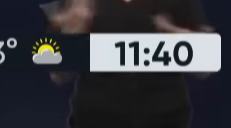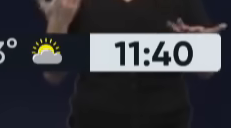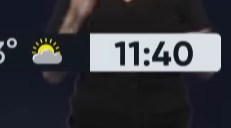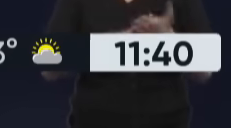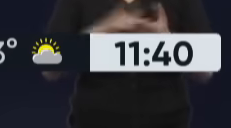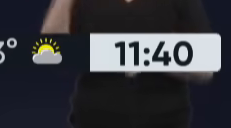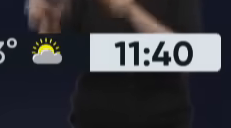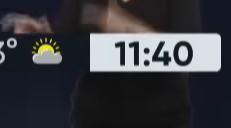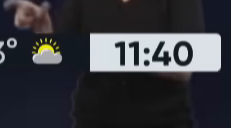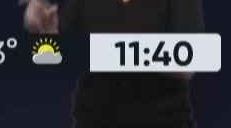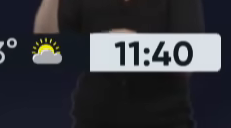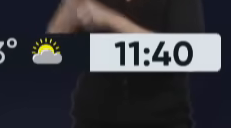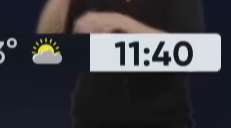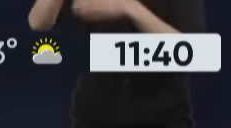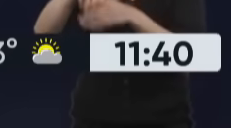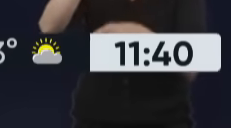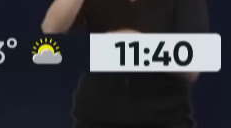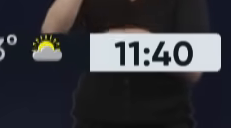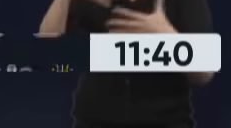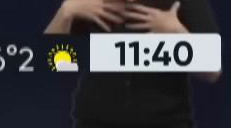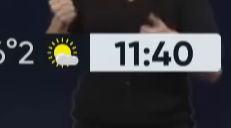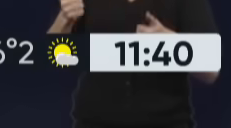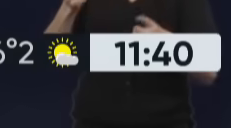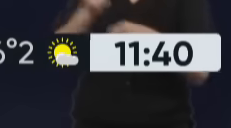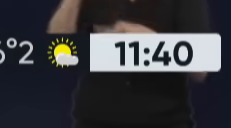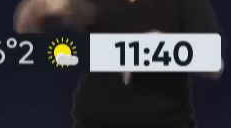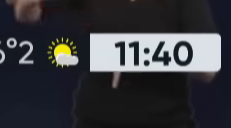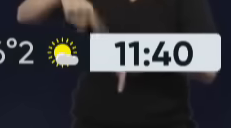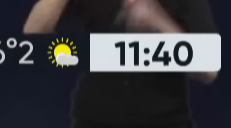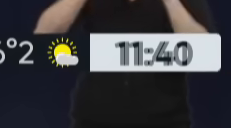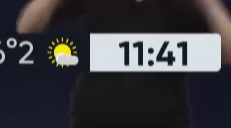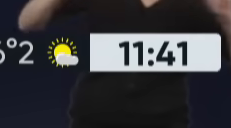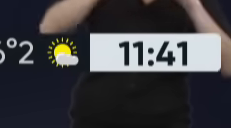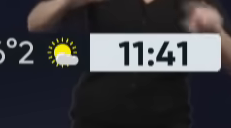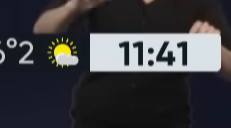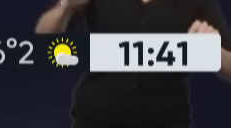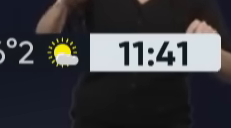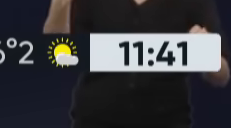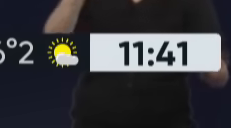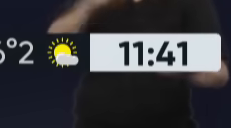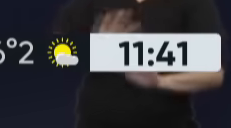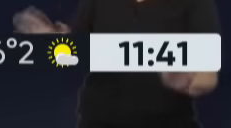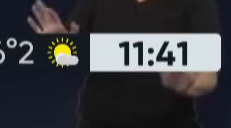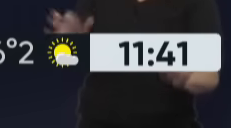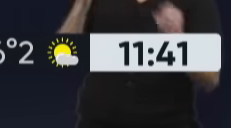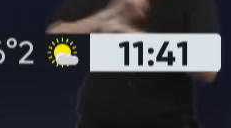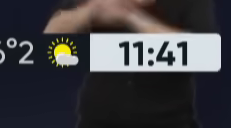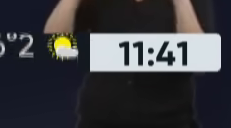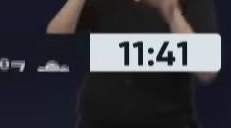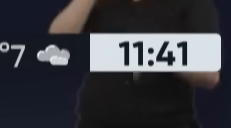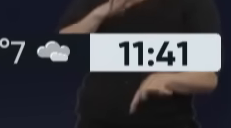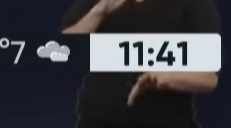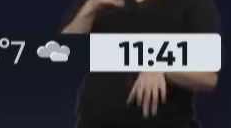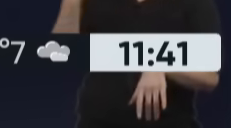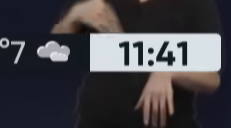los profesionales de la salud es entendible en Argentina. Argentina es un país donde